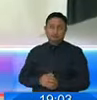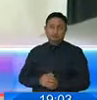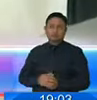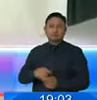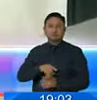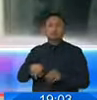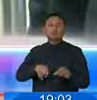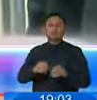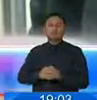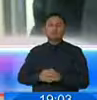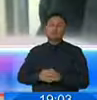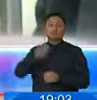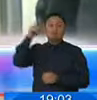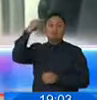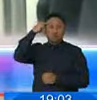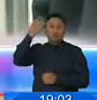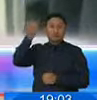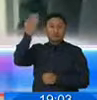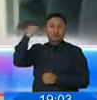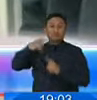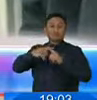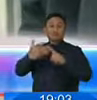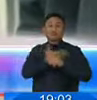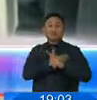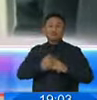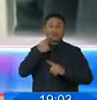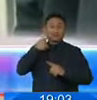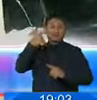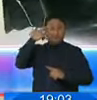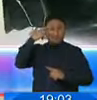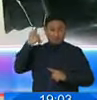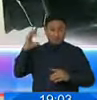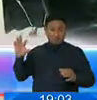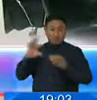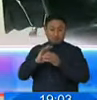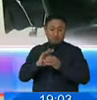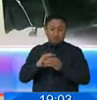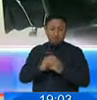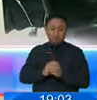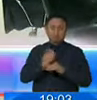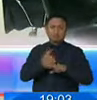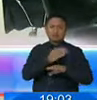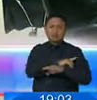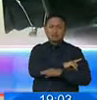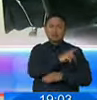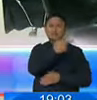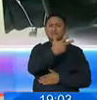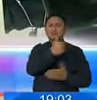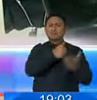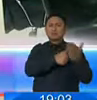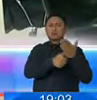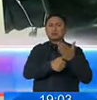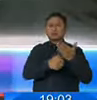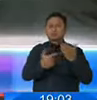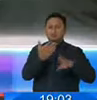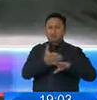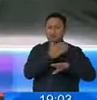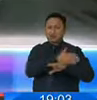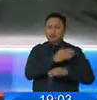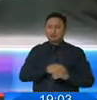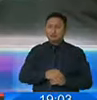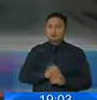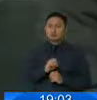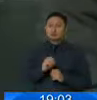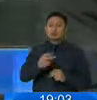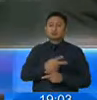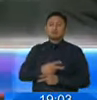tenía estrechas relaciones con el gobierno del expresidente Rafael Correa y había ejercido al menos 3 cargos de ministro en instituciones estatales. El Pleno